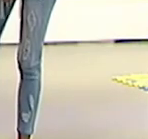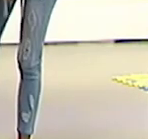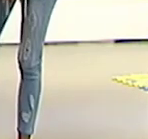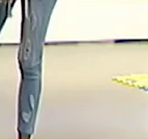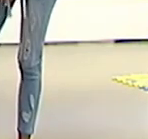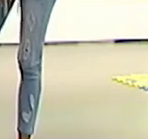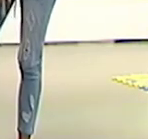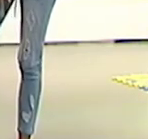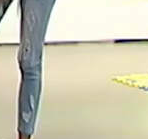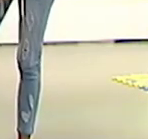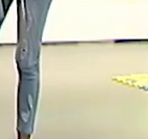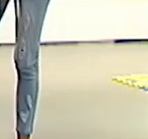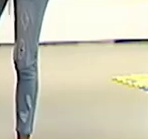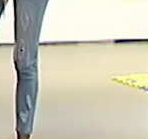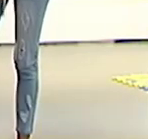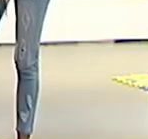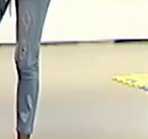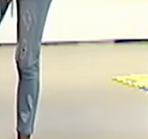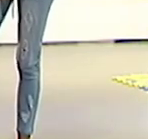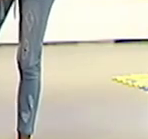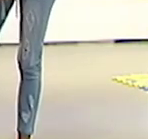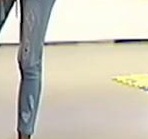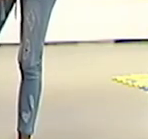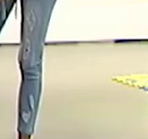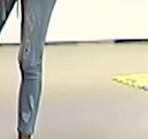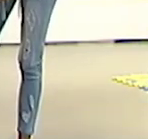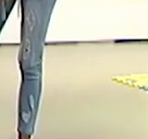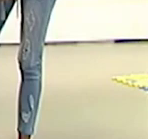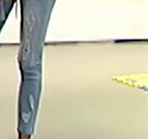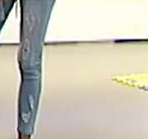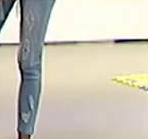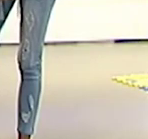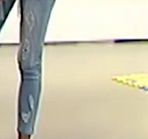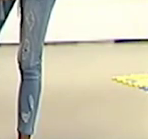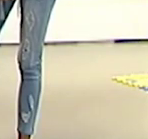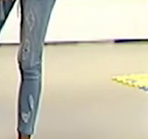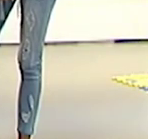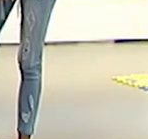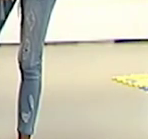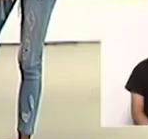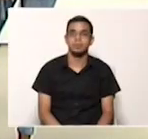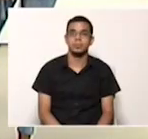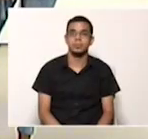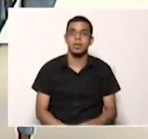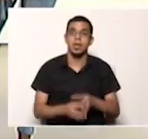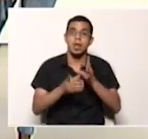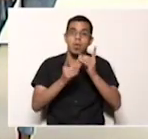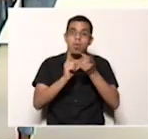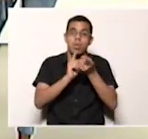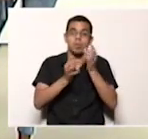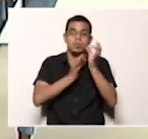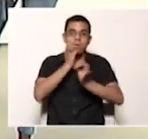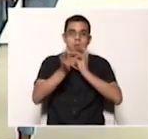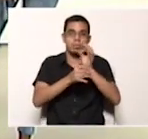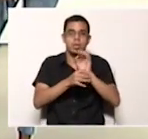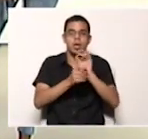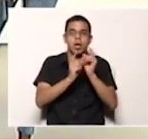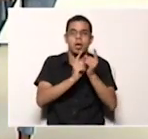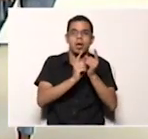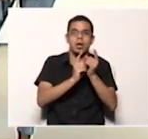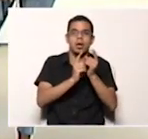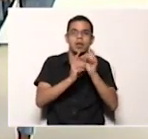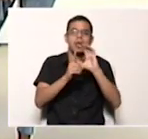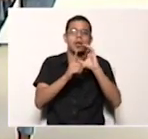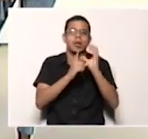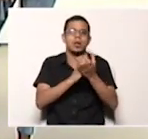Cuando hablamos de 2 dimensiones, ¿a qué nos referimos, profe? Cuando hablamos de dimensiones nos referimos, ¿verdad?, al cambio del calor y la